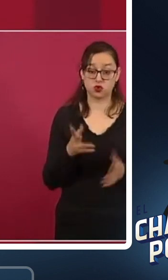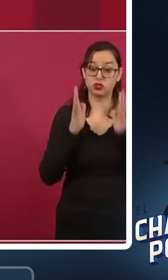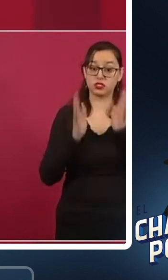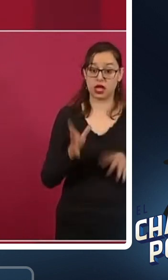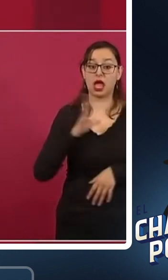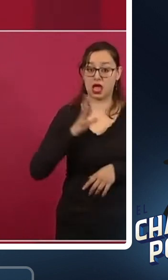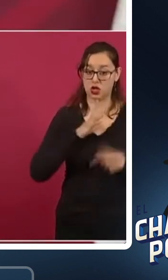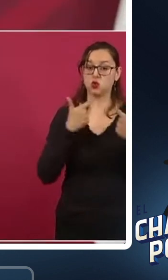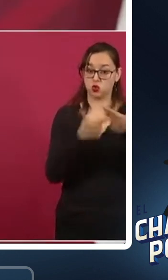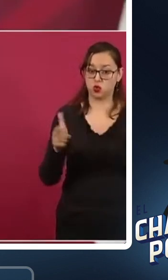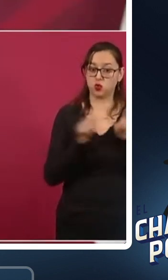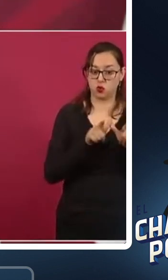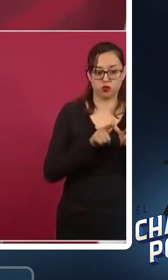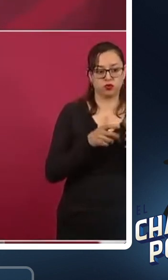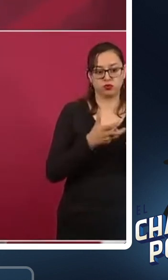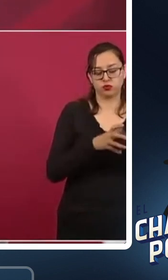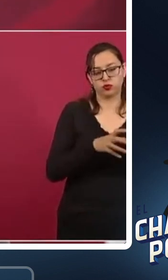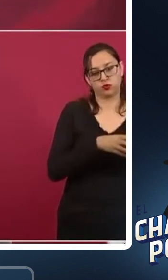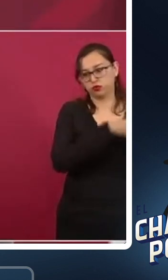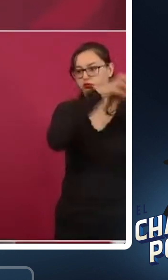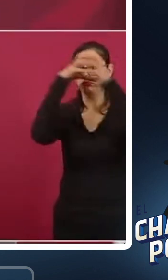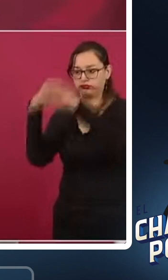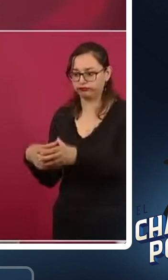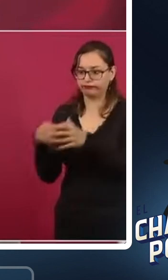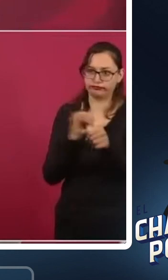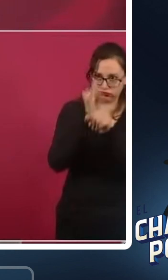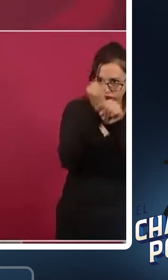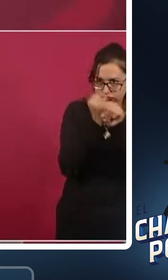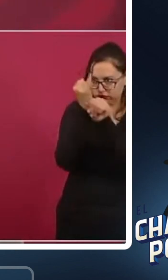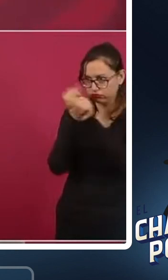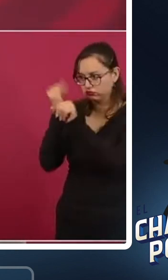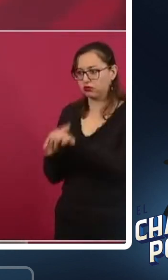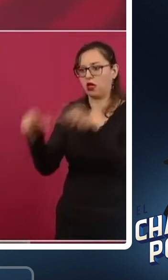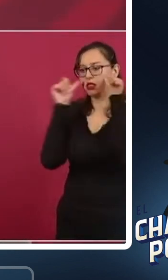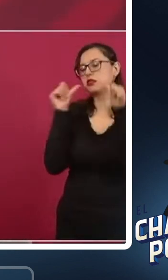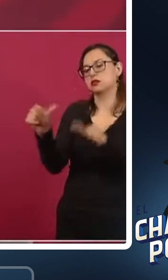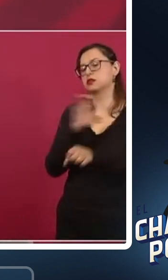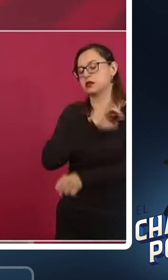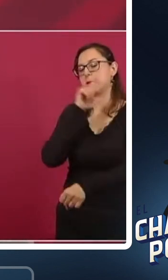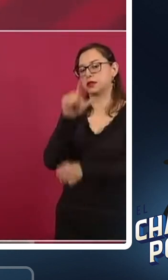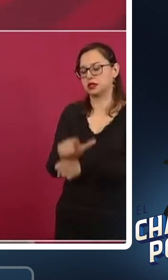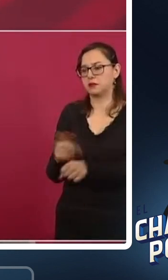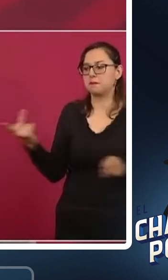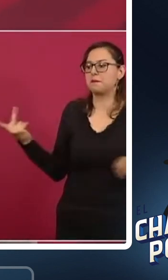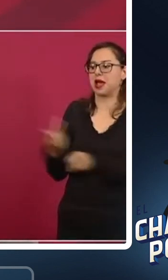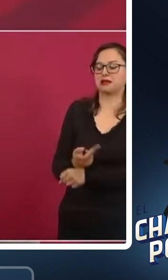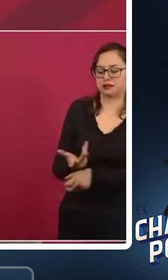un personal atendiendo de manera especial este crimen.